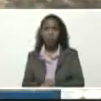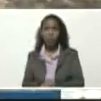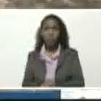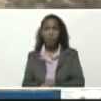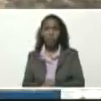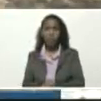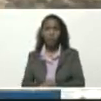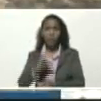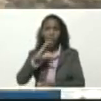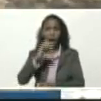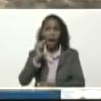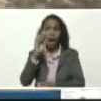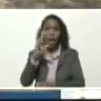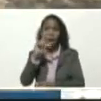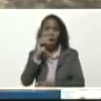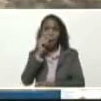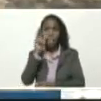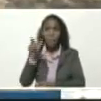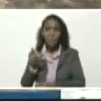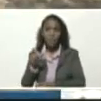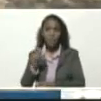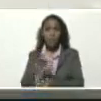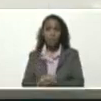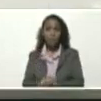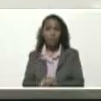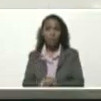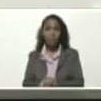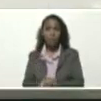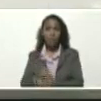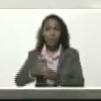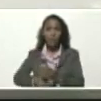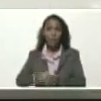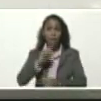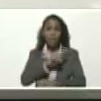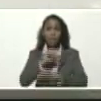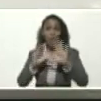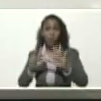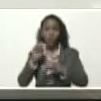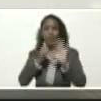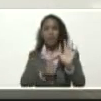Carlos Germán de Diáis García, cédula